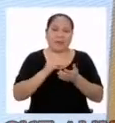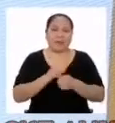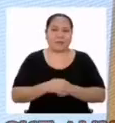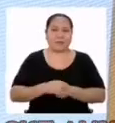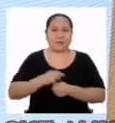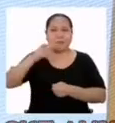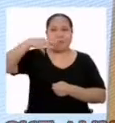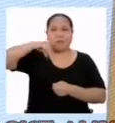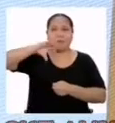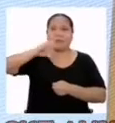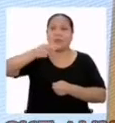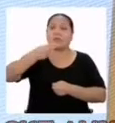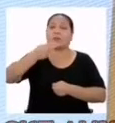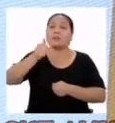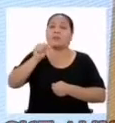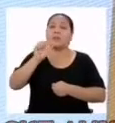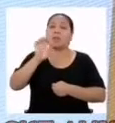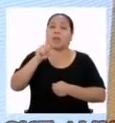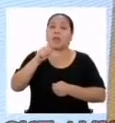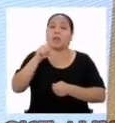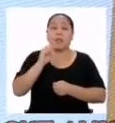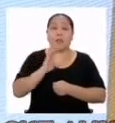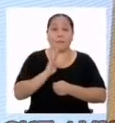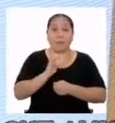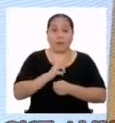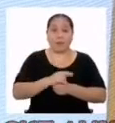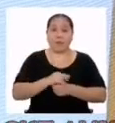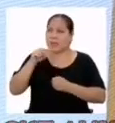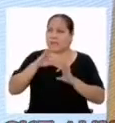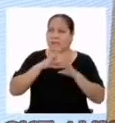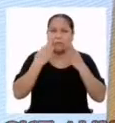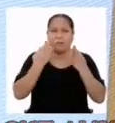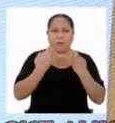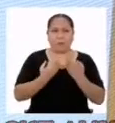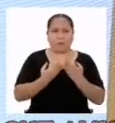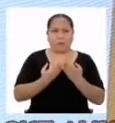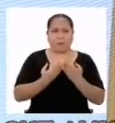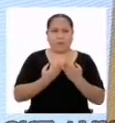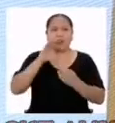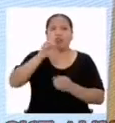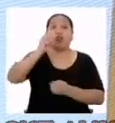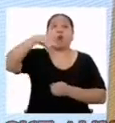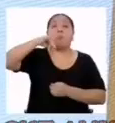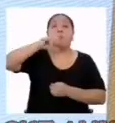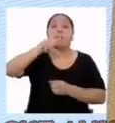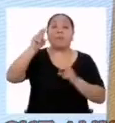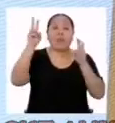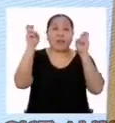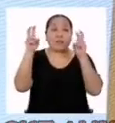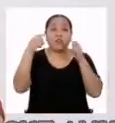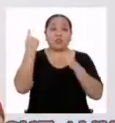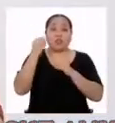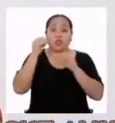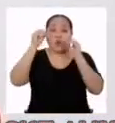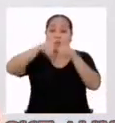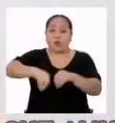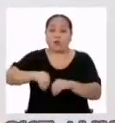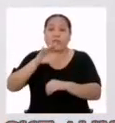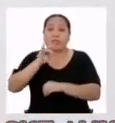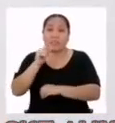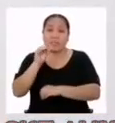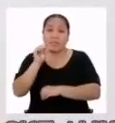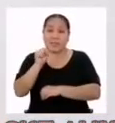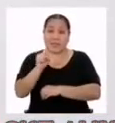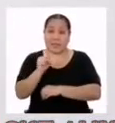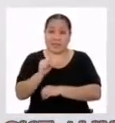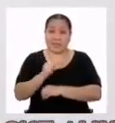Breña consulta: ¿las comillas solo sirven para usarlas para las citas textuales? Todo dependerá